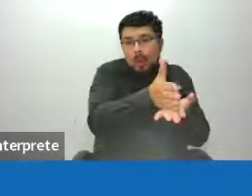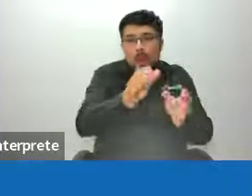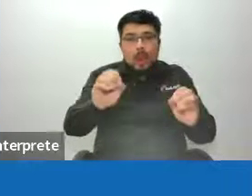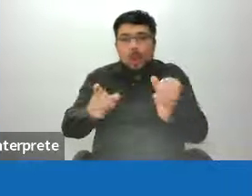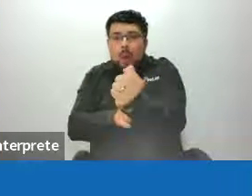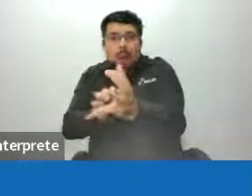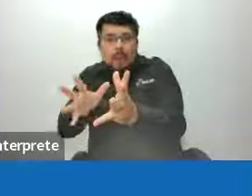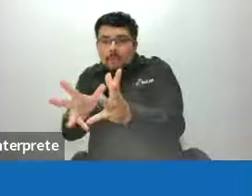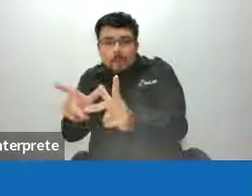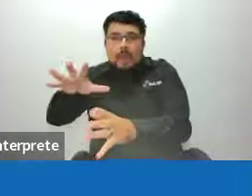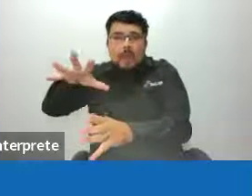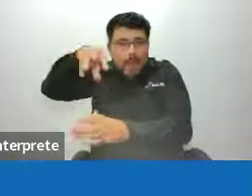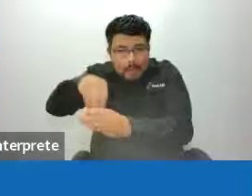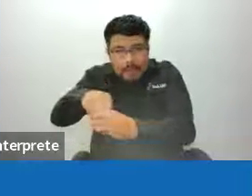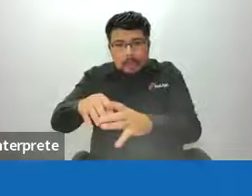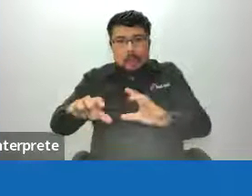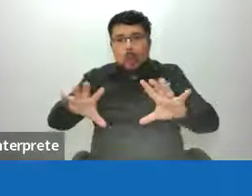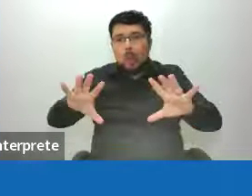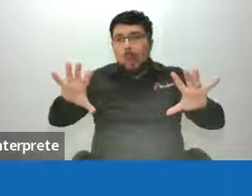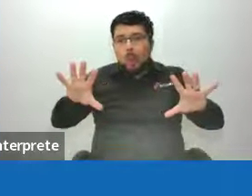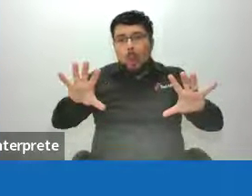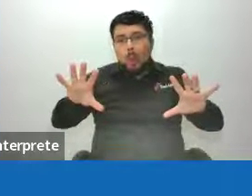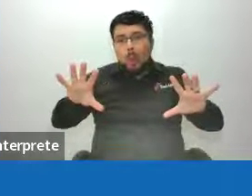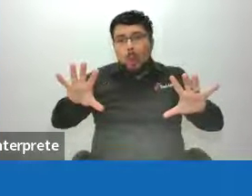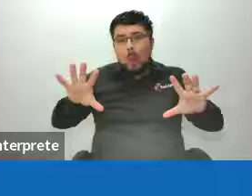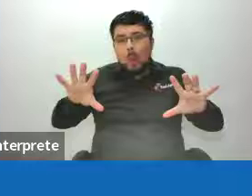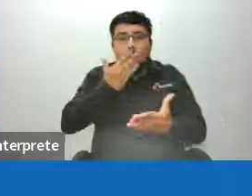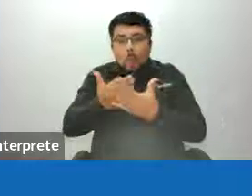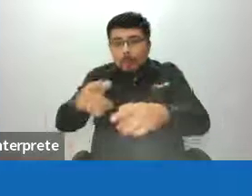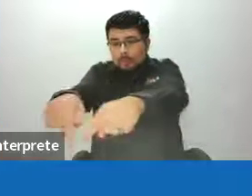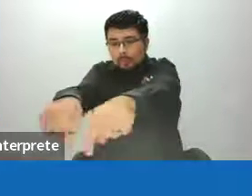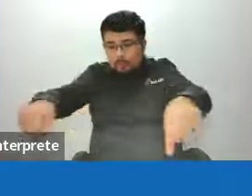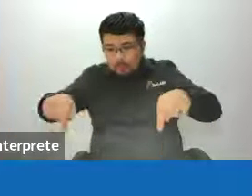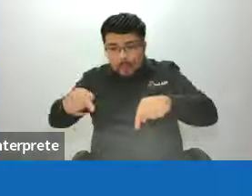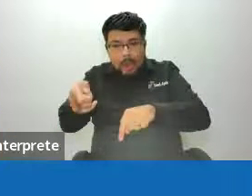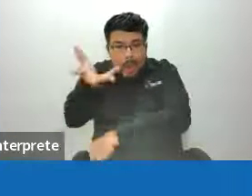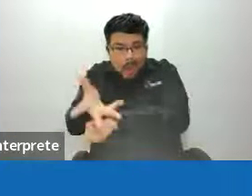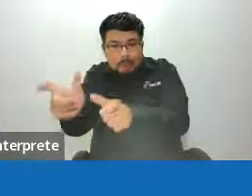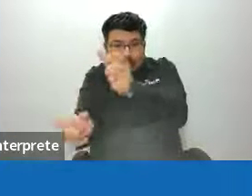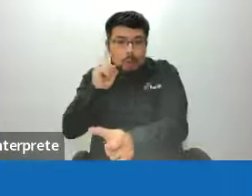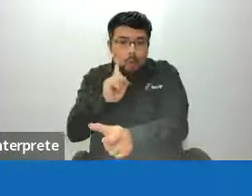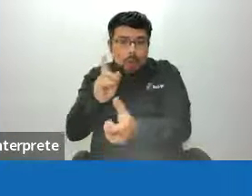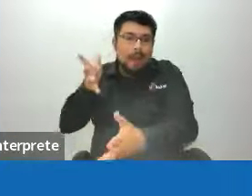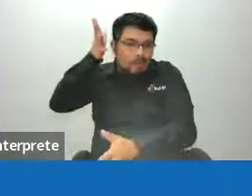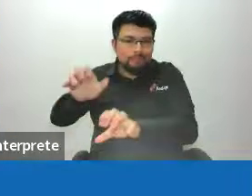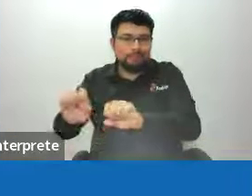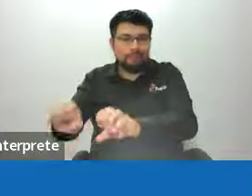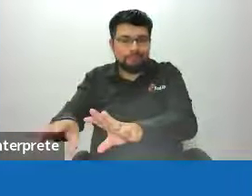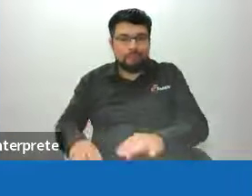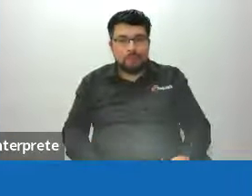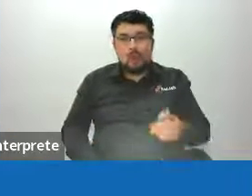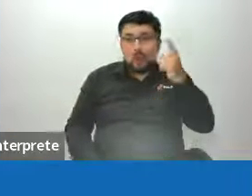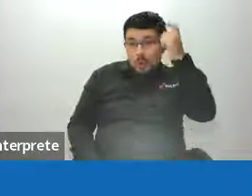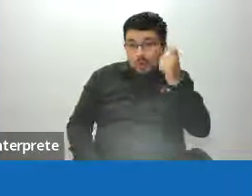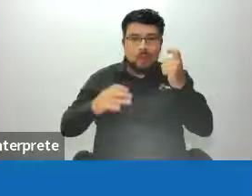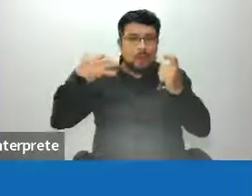o al interior de espacios donde hay personas sordas de por medio. Entonces, creo que sí es muy importante poder hacerlo